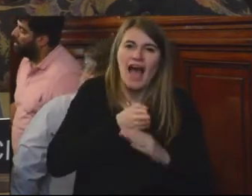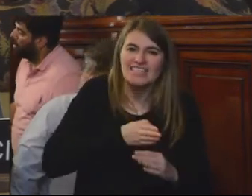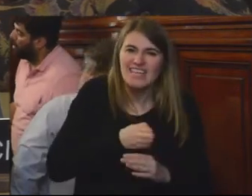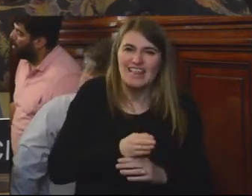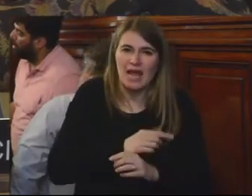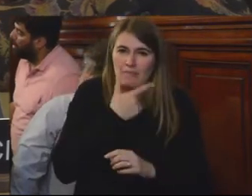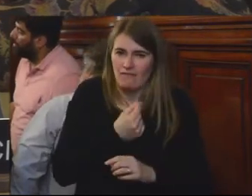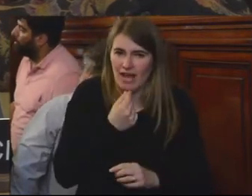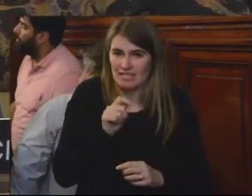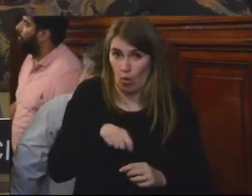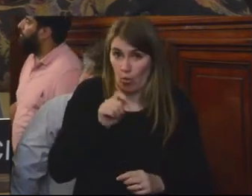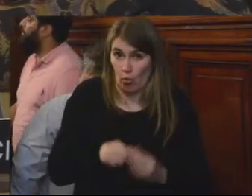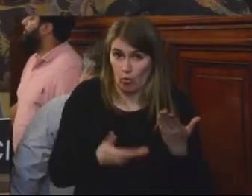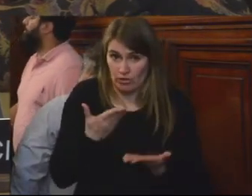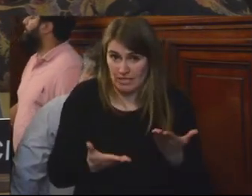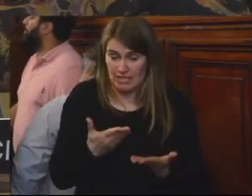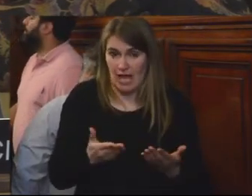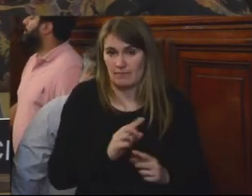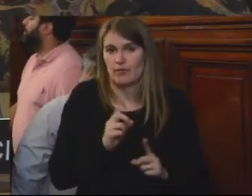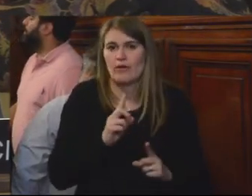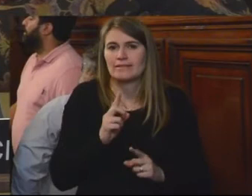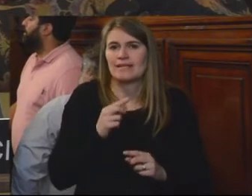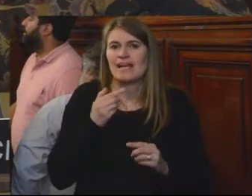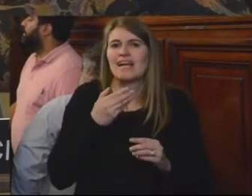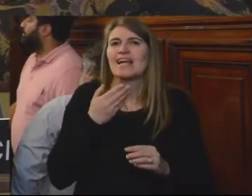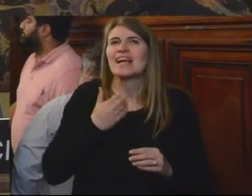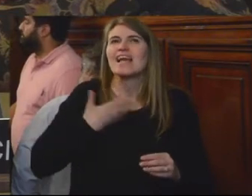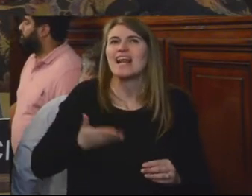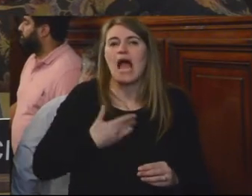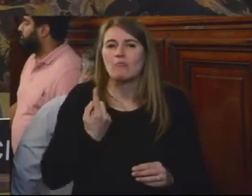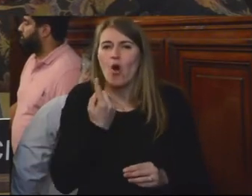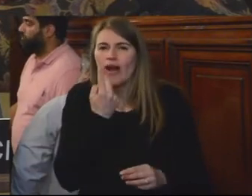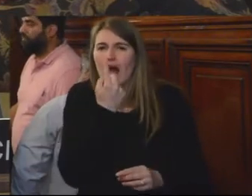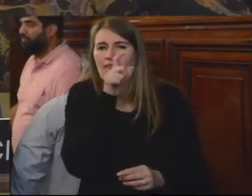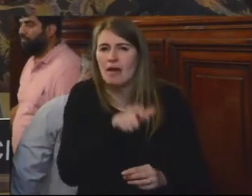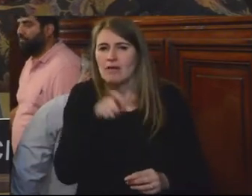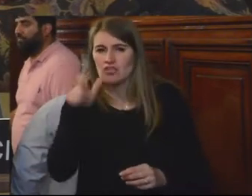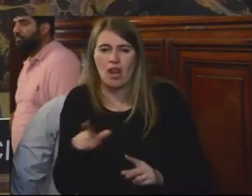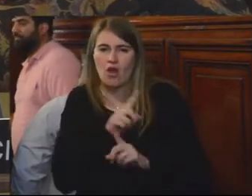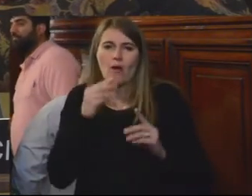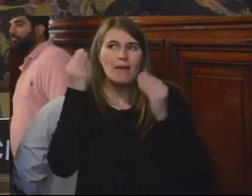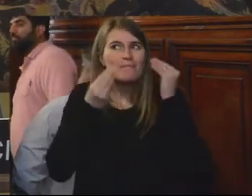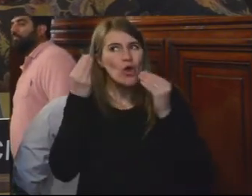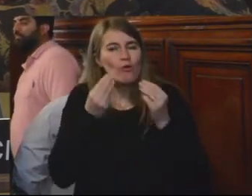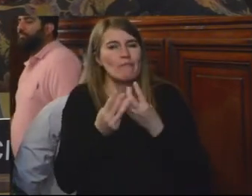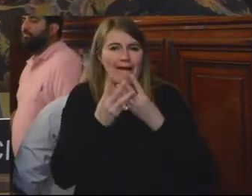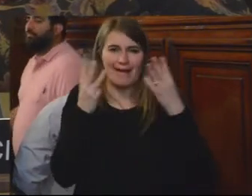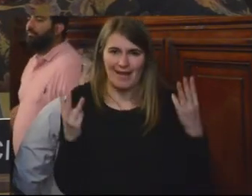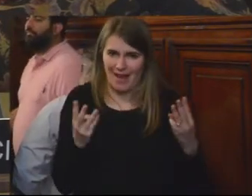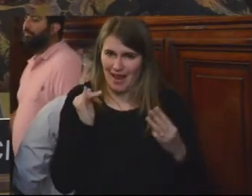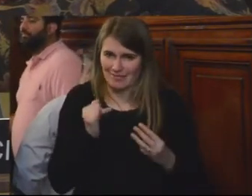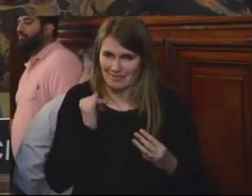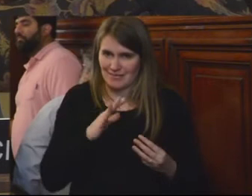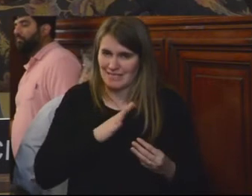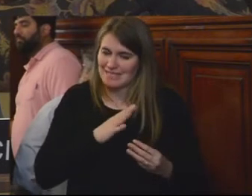no no son reclamos por funcionarios puntuales sino porque nos preocupa como señaló el comisionado vannucchi que existan